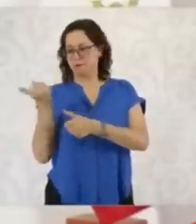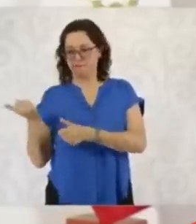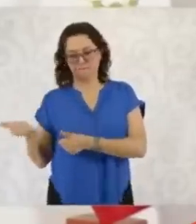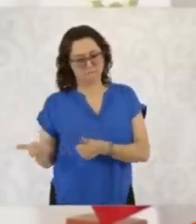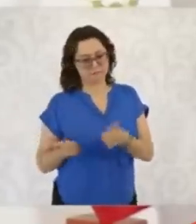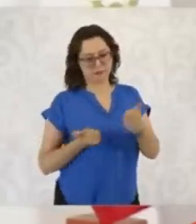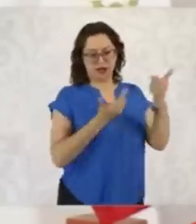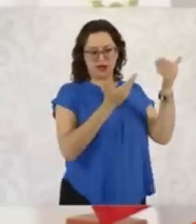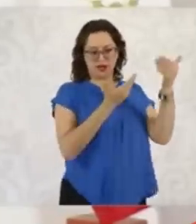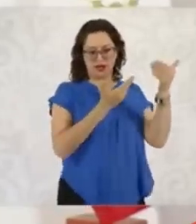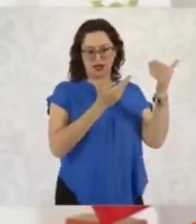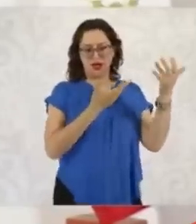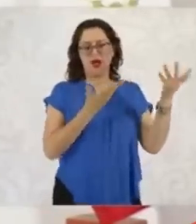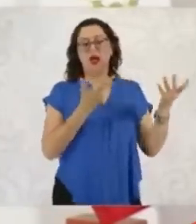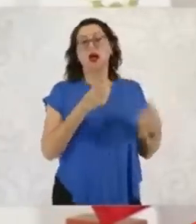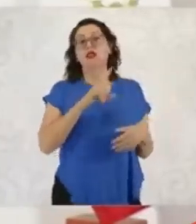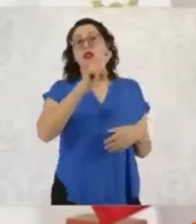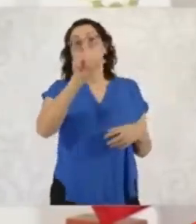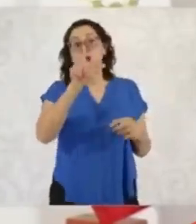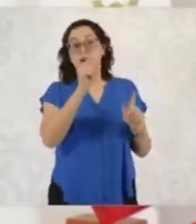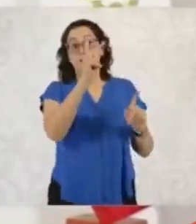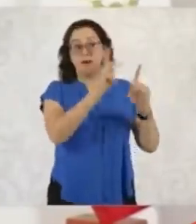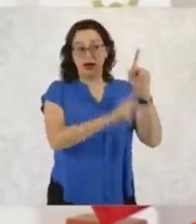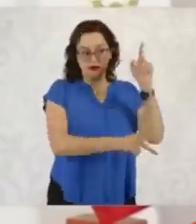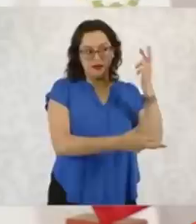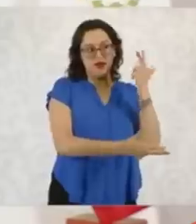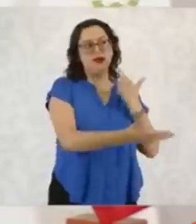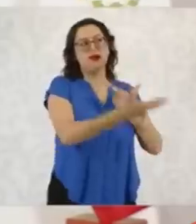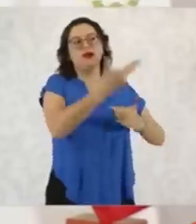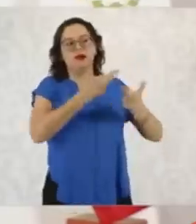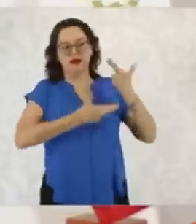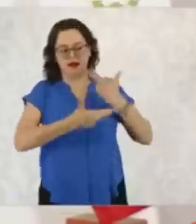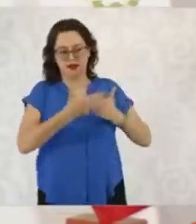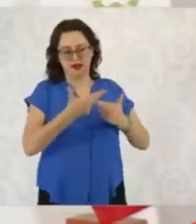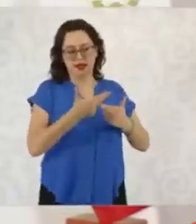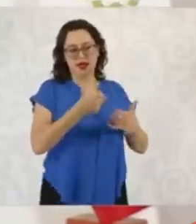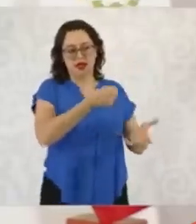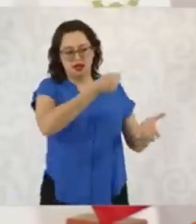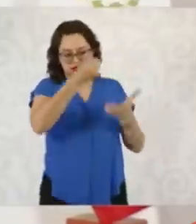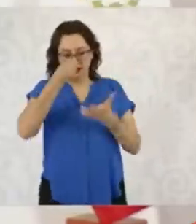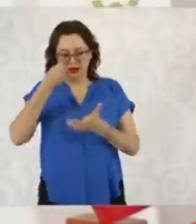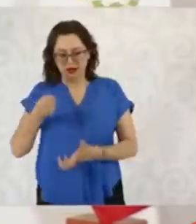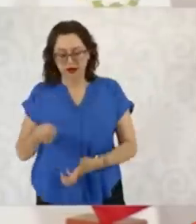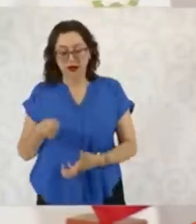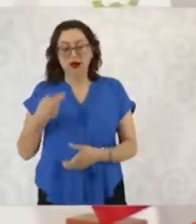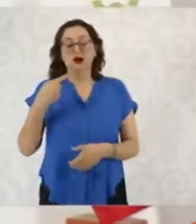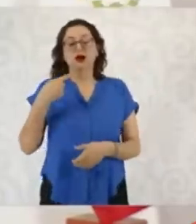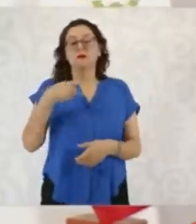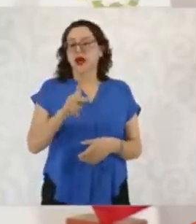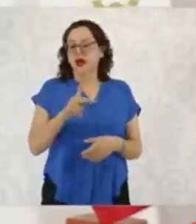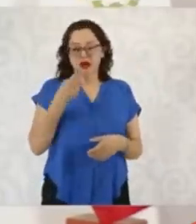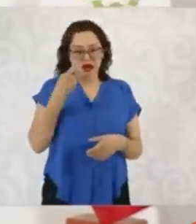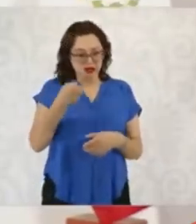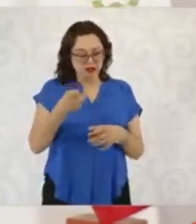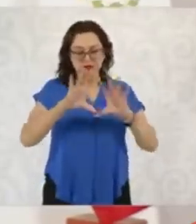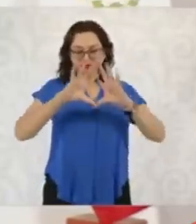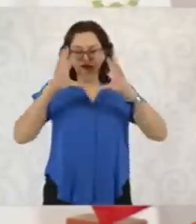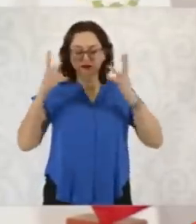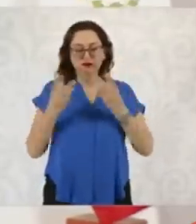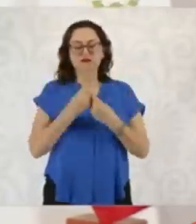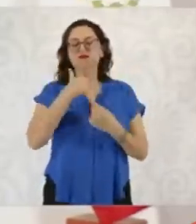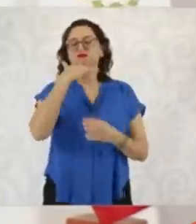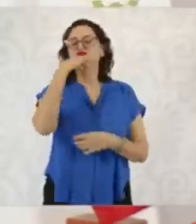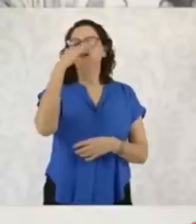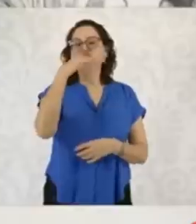cómo y por qué, ese dinero fue producto de un esquema de